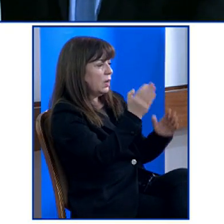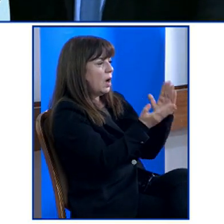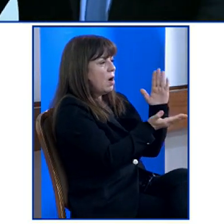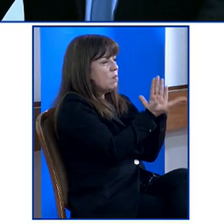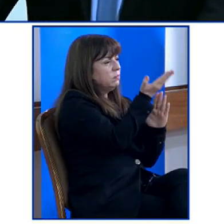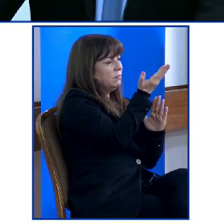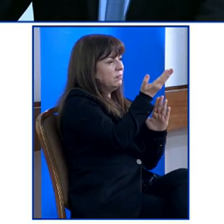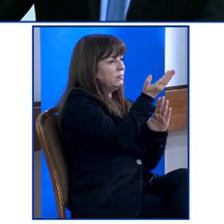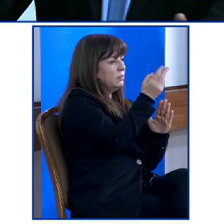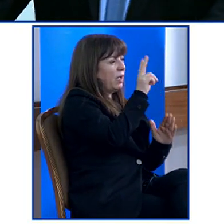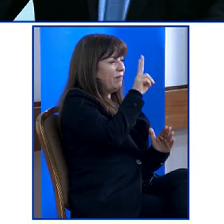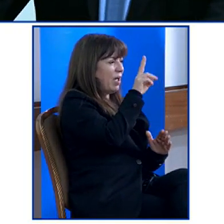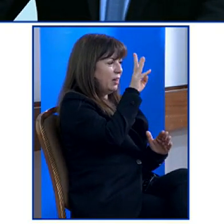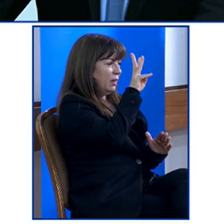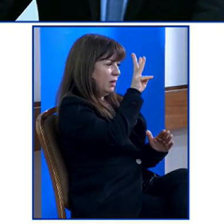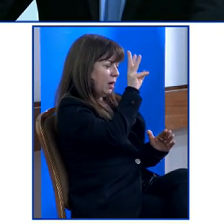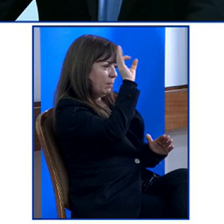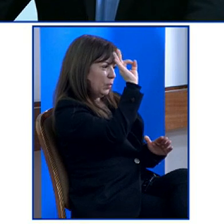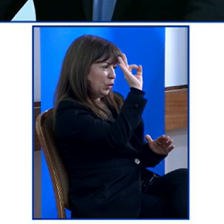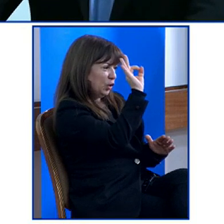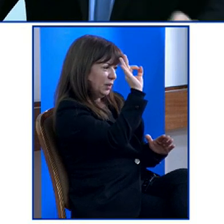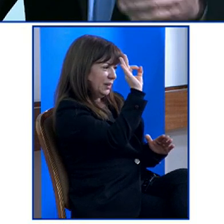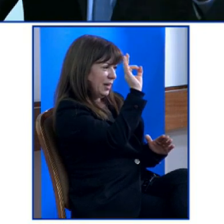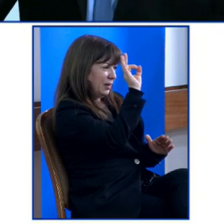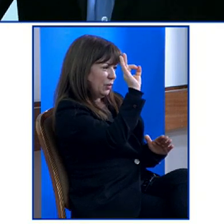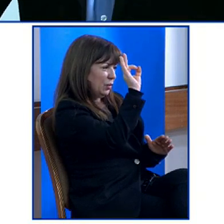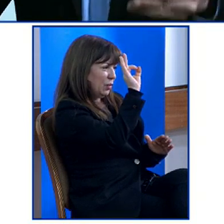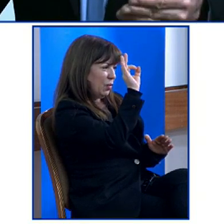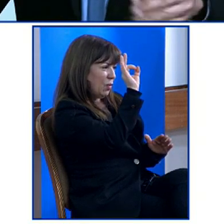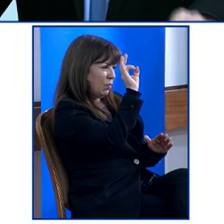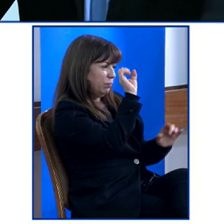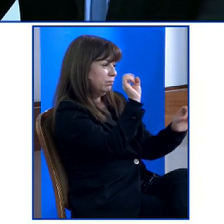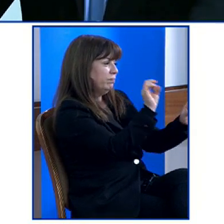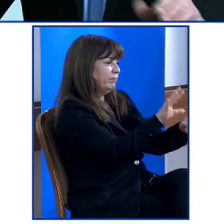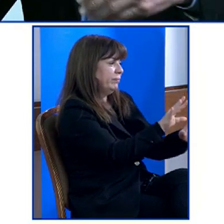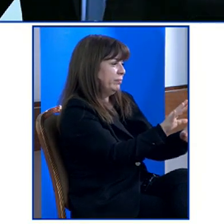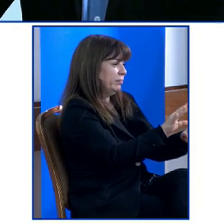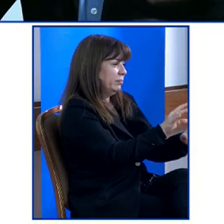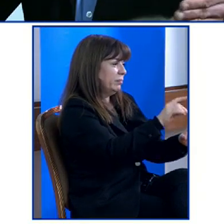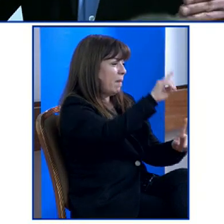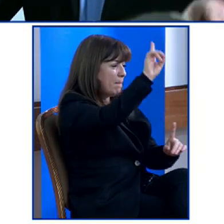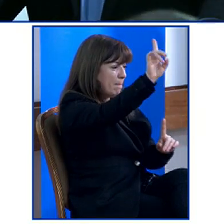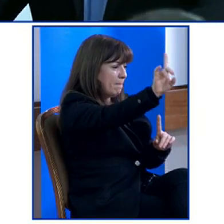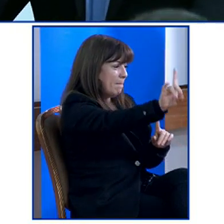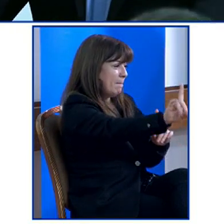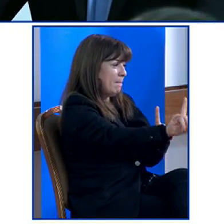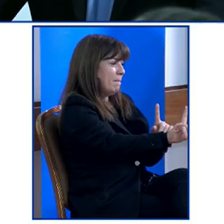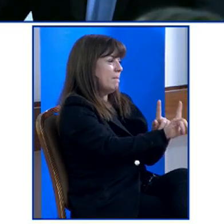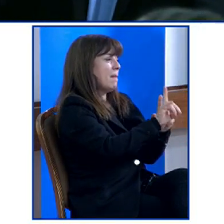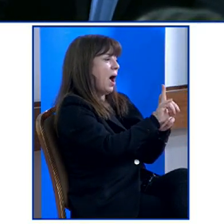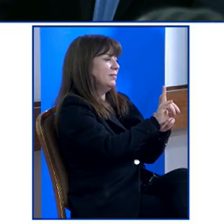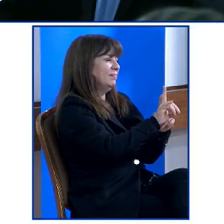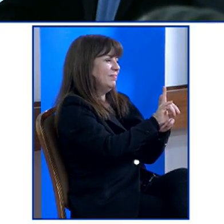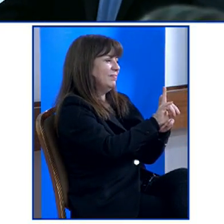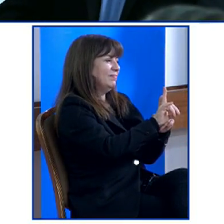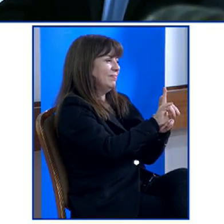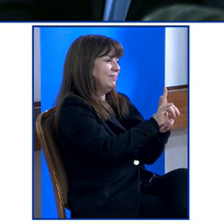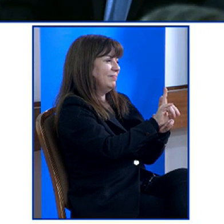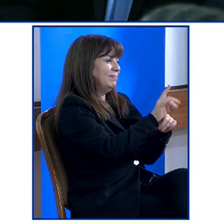de 23% en la probabilidad de que el paciente consulte.